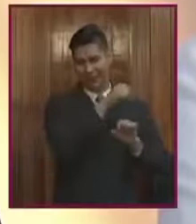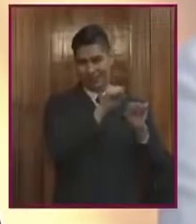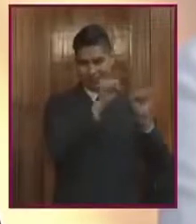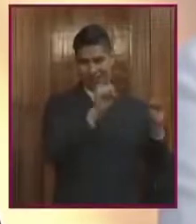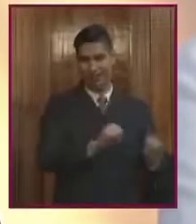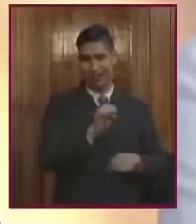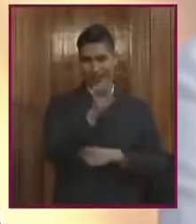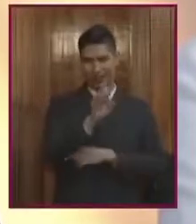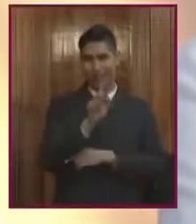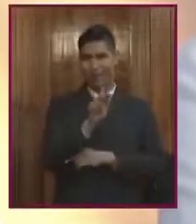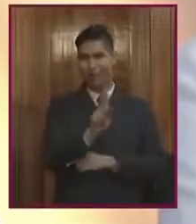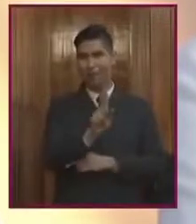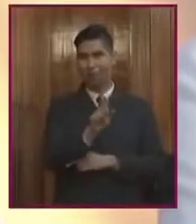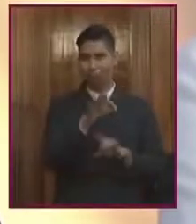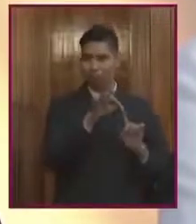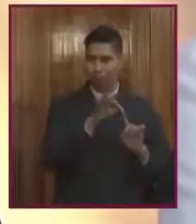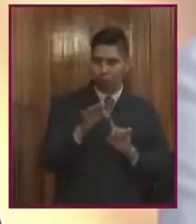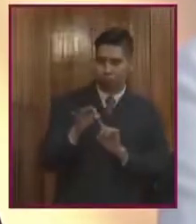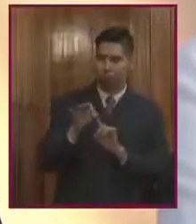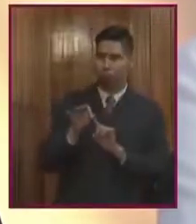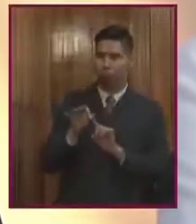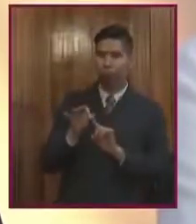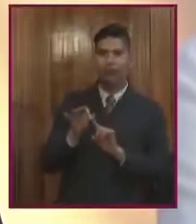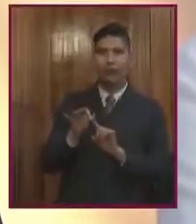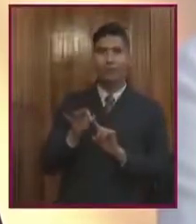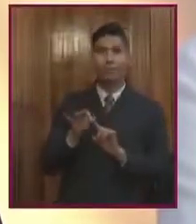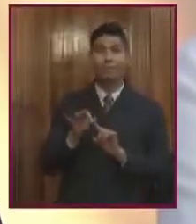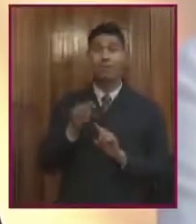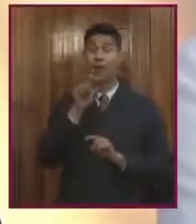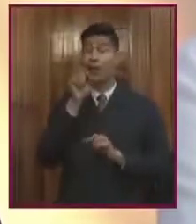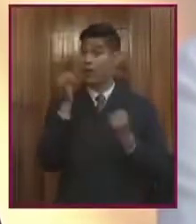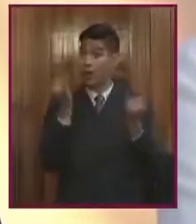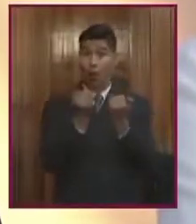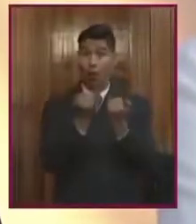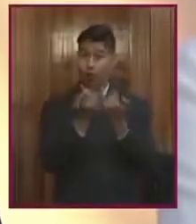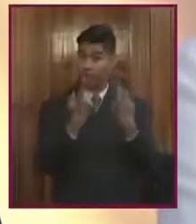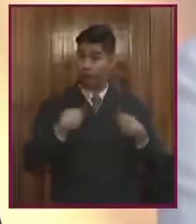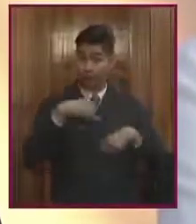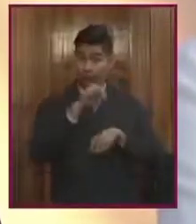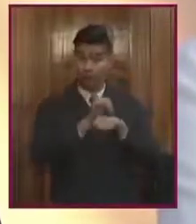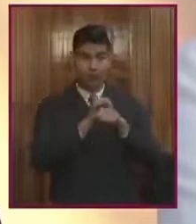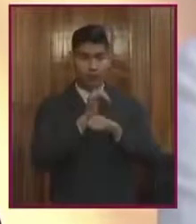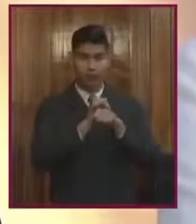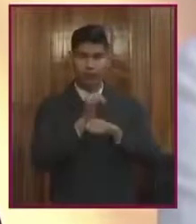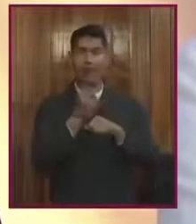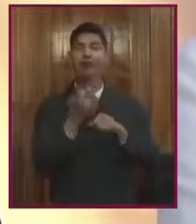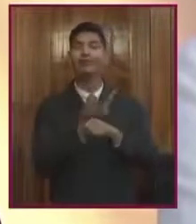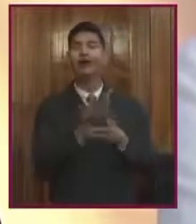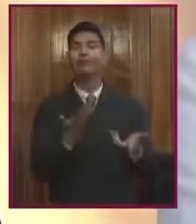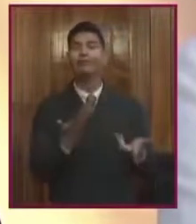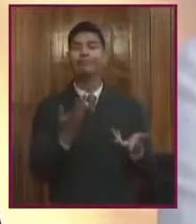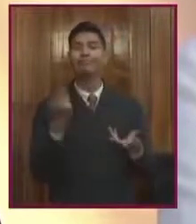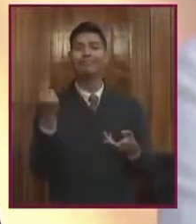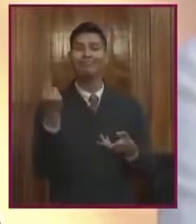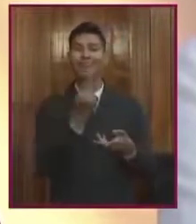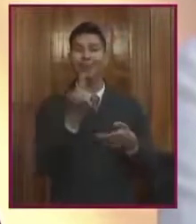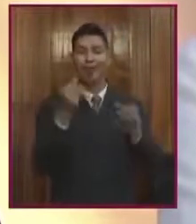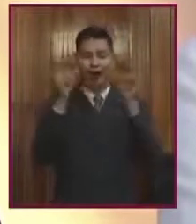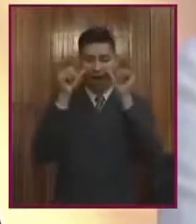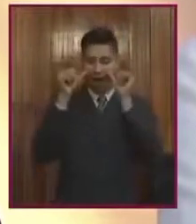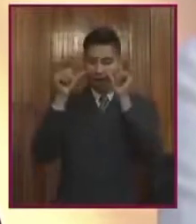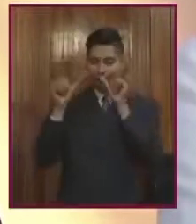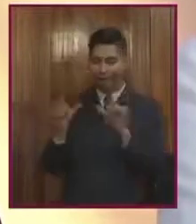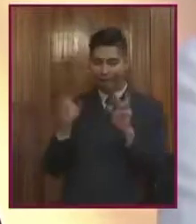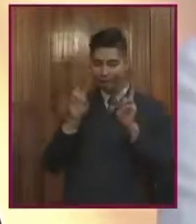incluso quienes nos hemos dedicado al ámbito de la investigación, yo diría, volteemos con